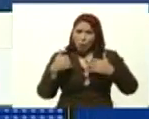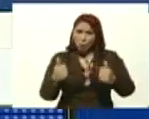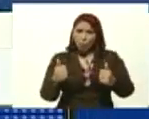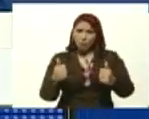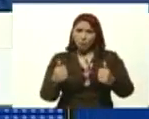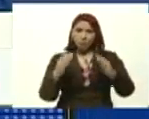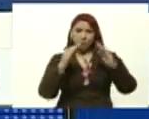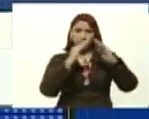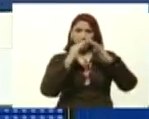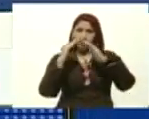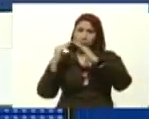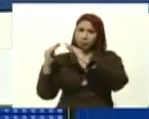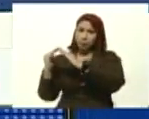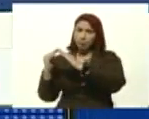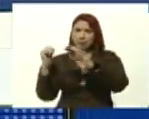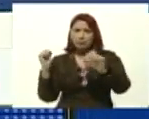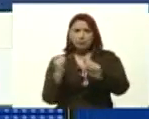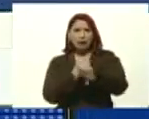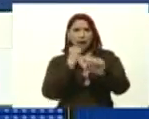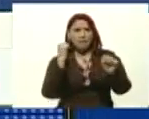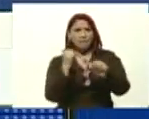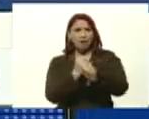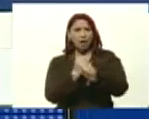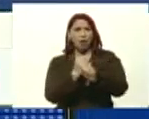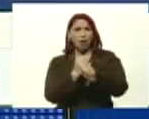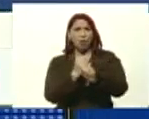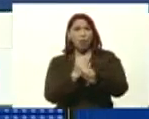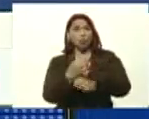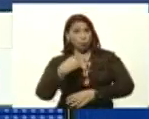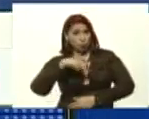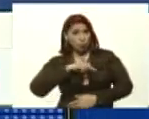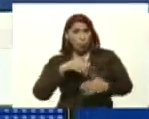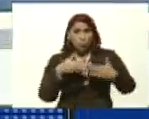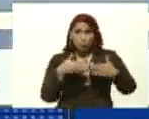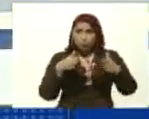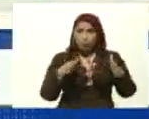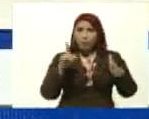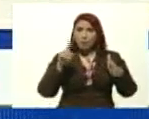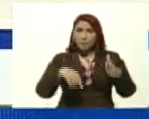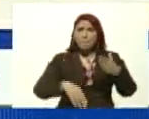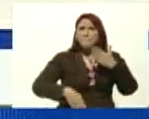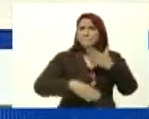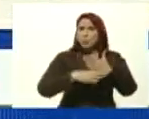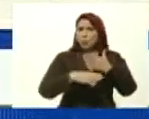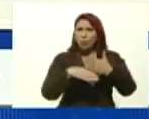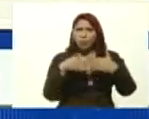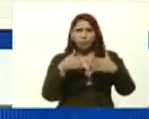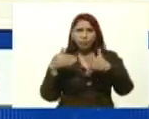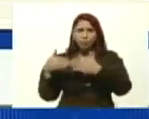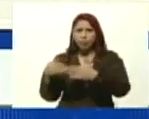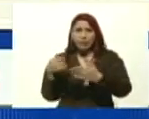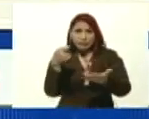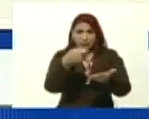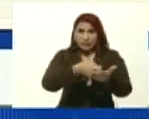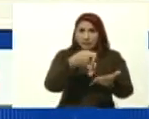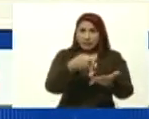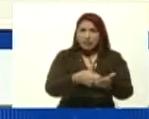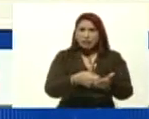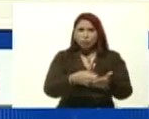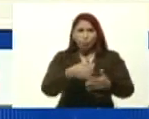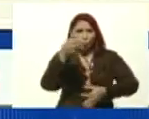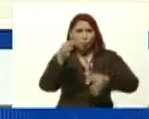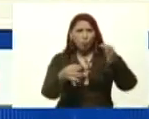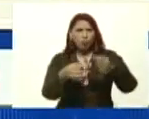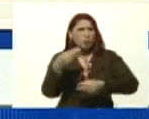la vivienda, el trabajo y cuando hemos garantizado y vamos a garantizar ingresos justos? ¿Qué genera el